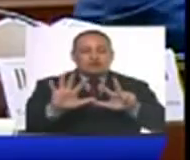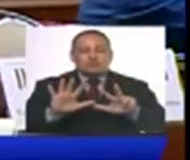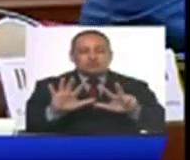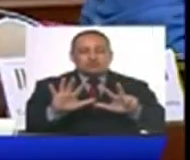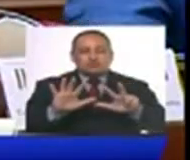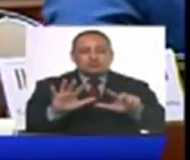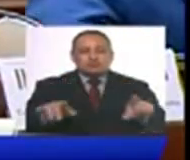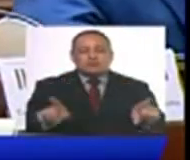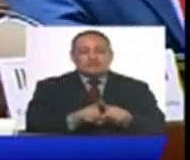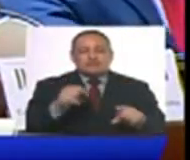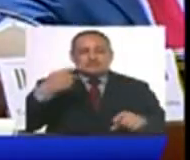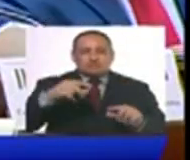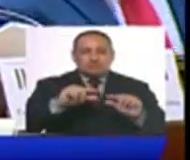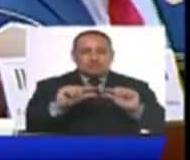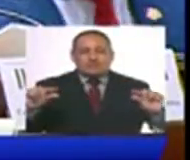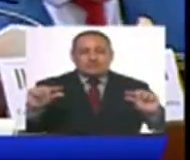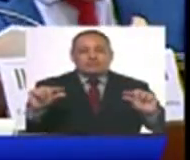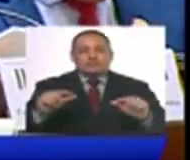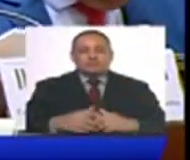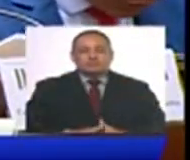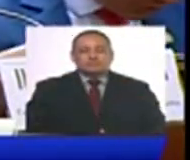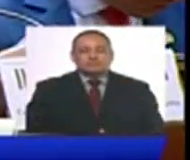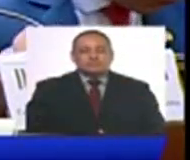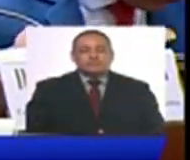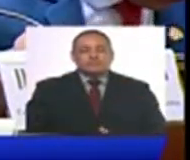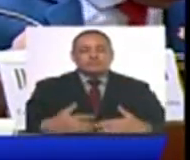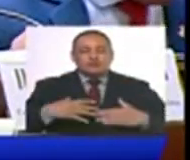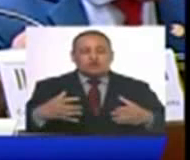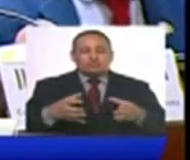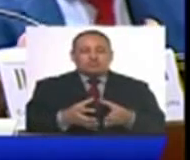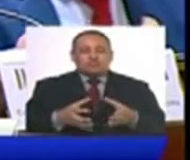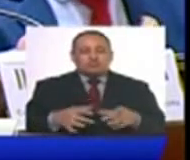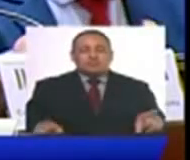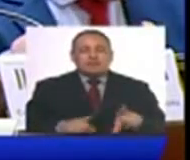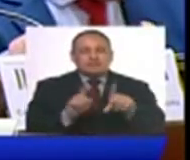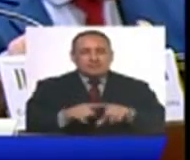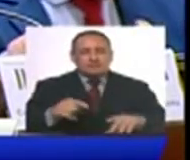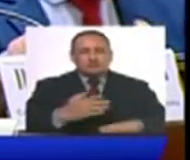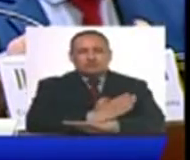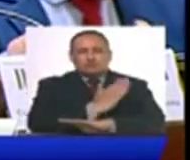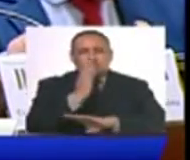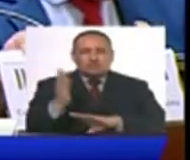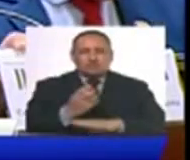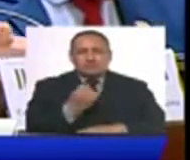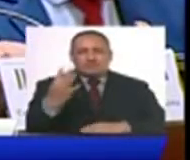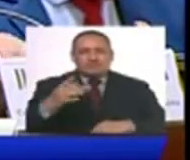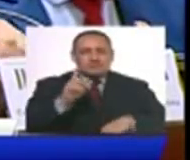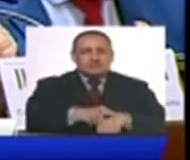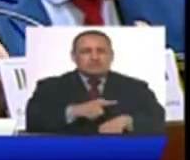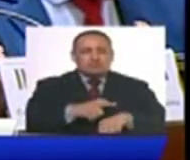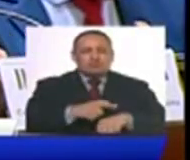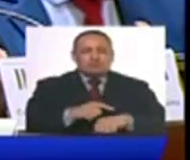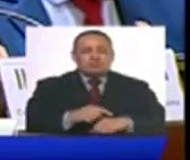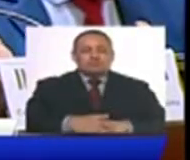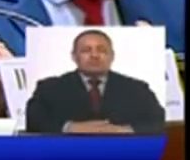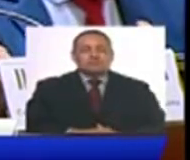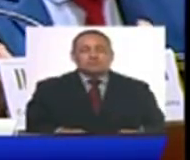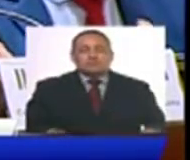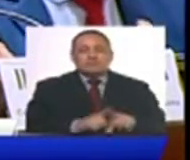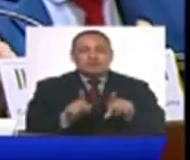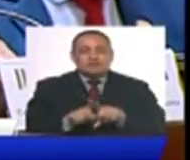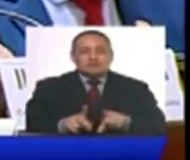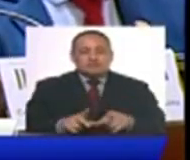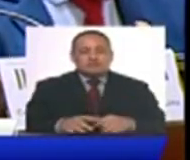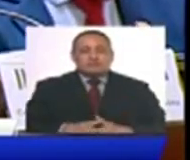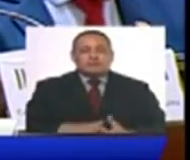otro proyecto que tiene que seguir el curso regular en la próxima legislatura. Estamos hablando a partir del 26 de julio. Para esto